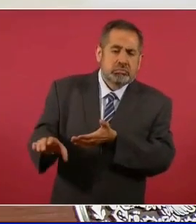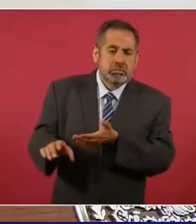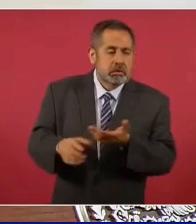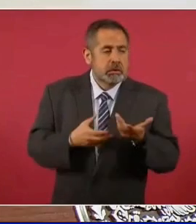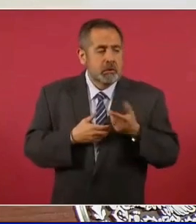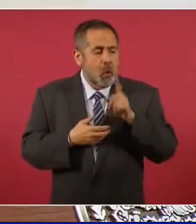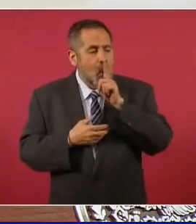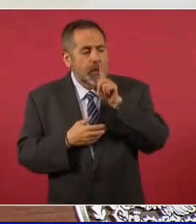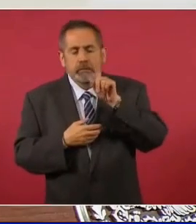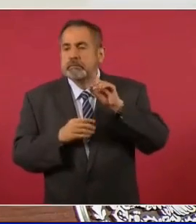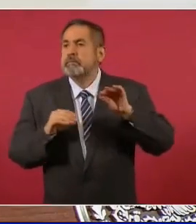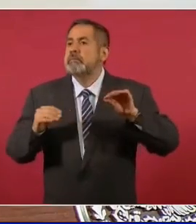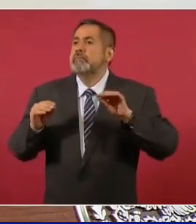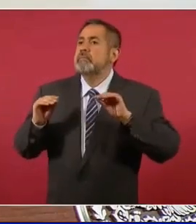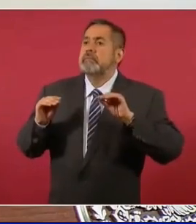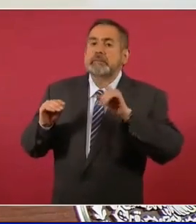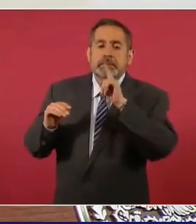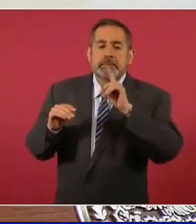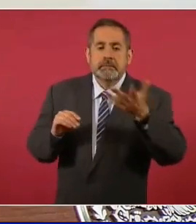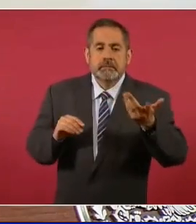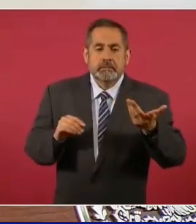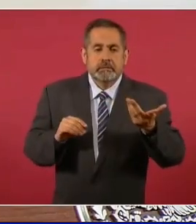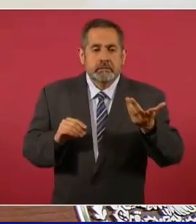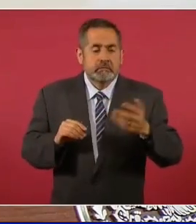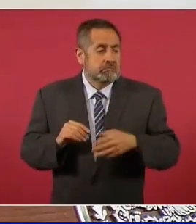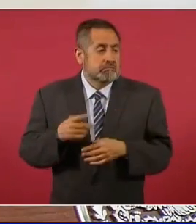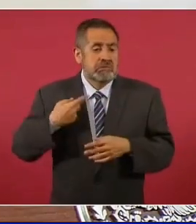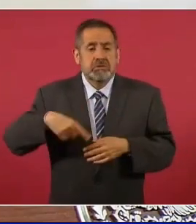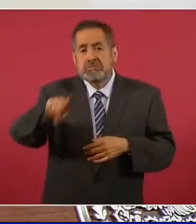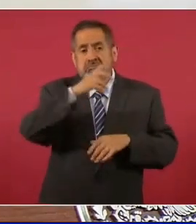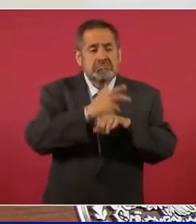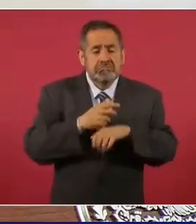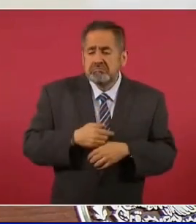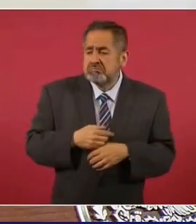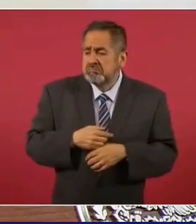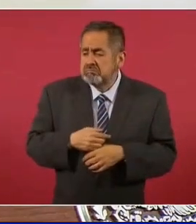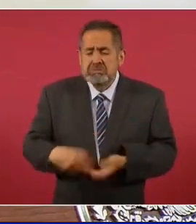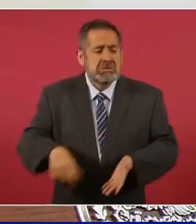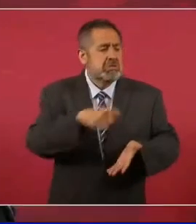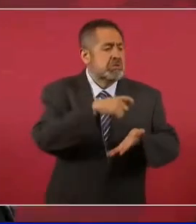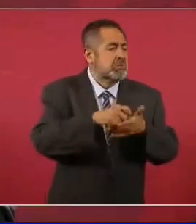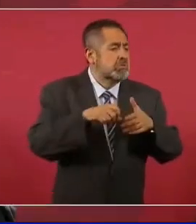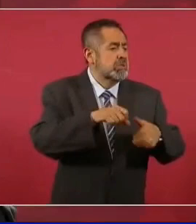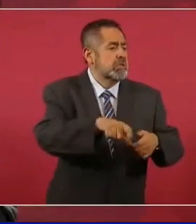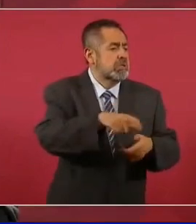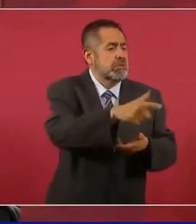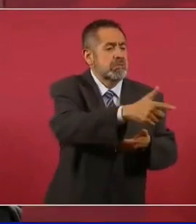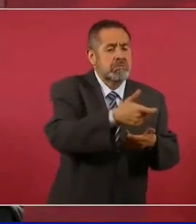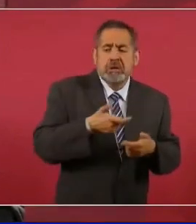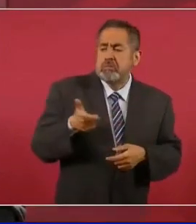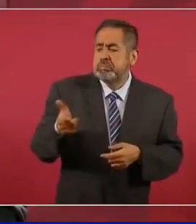Pues por eso se puede comprar cualquier arma en un supermercado